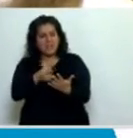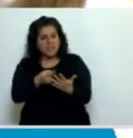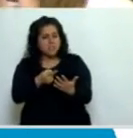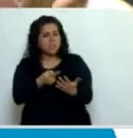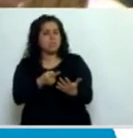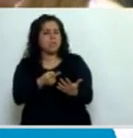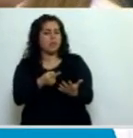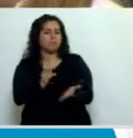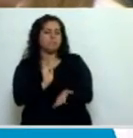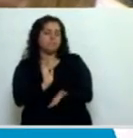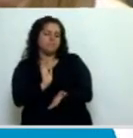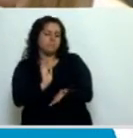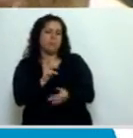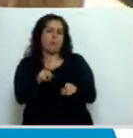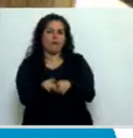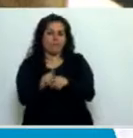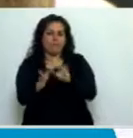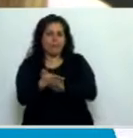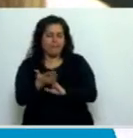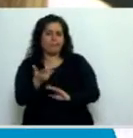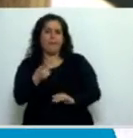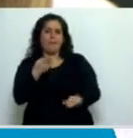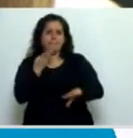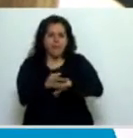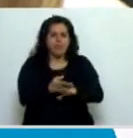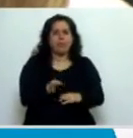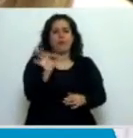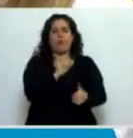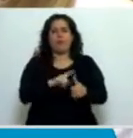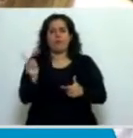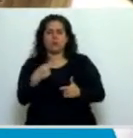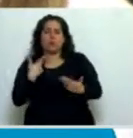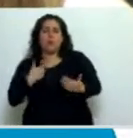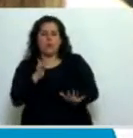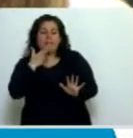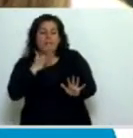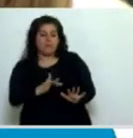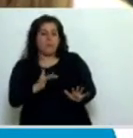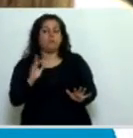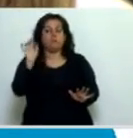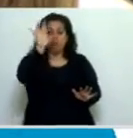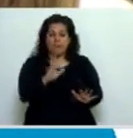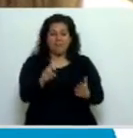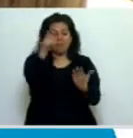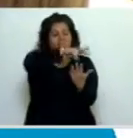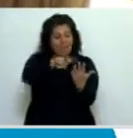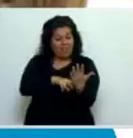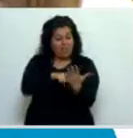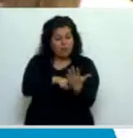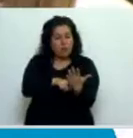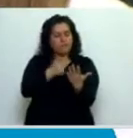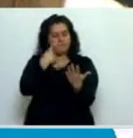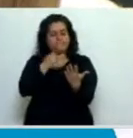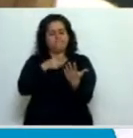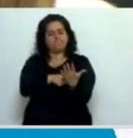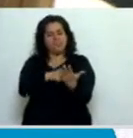intenciones que se proclaman o a las que nosotros podíamos entender y solamente vamos a la letra del proyecto, vemos